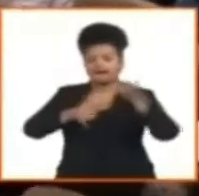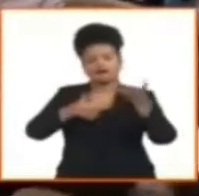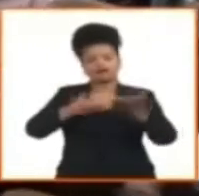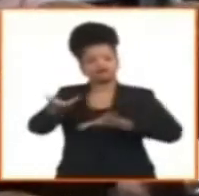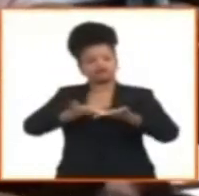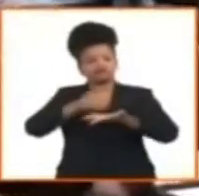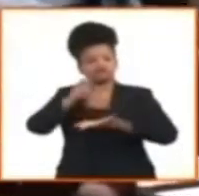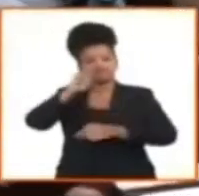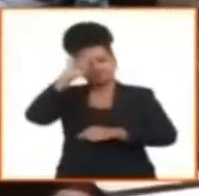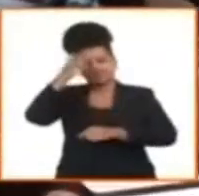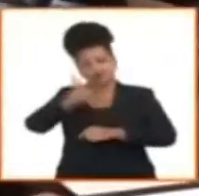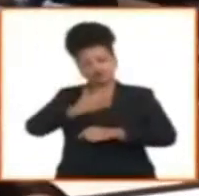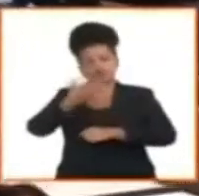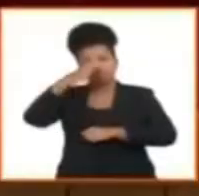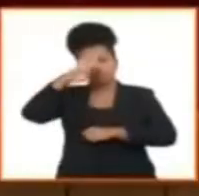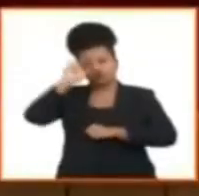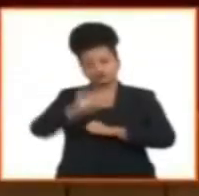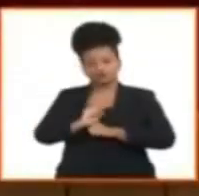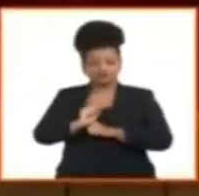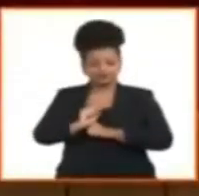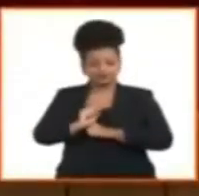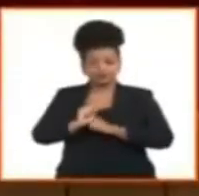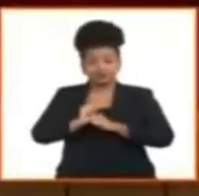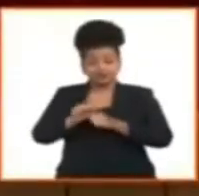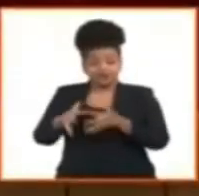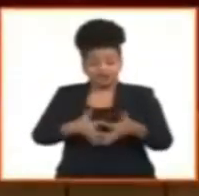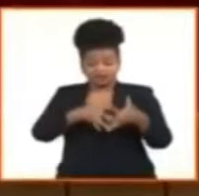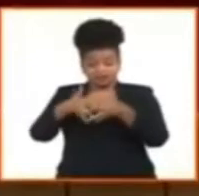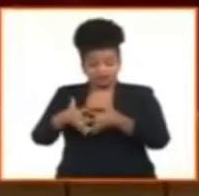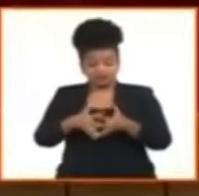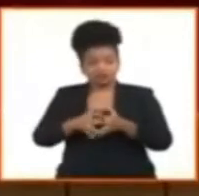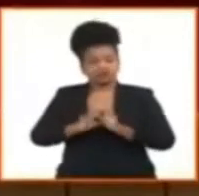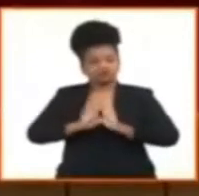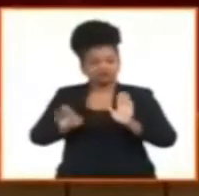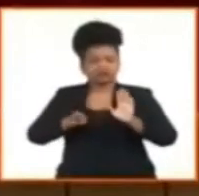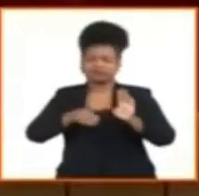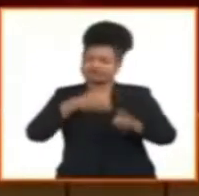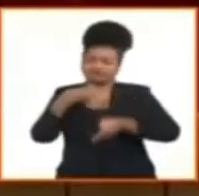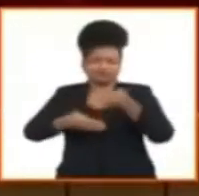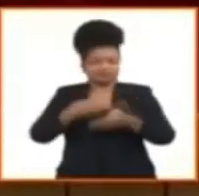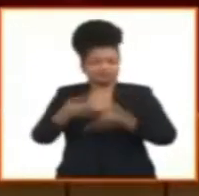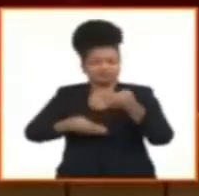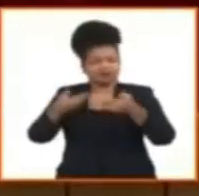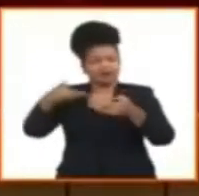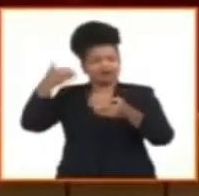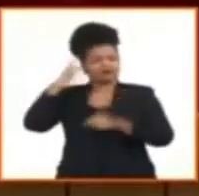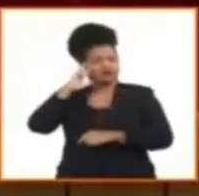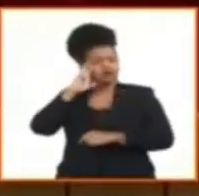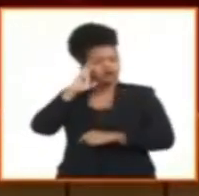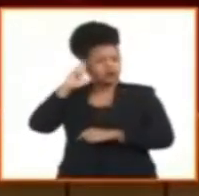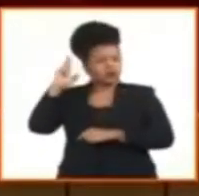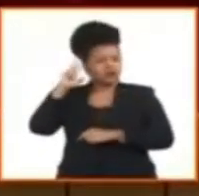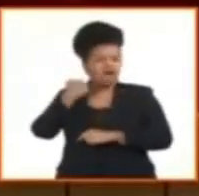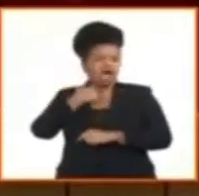que la política de los Estados Unidos con relación a la migración dio lugar a sucesivas crisis migratorias. Y recordemos la crisis de los 60,